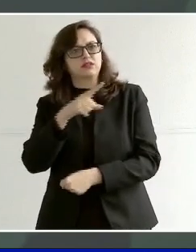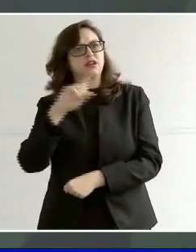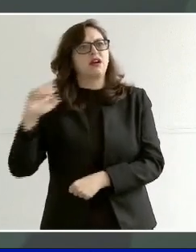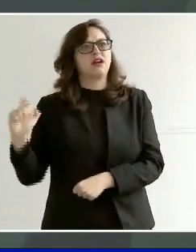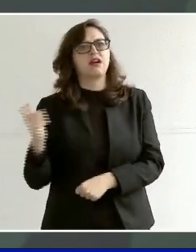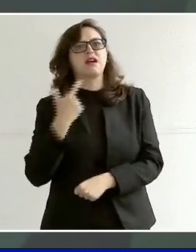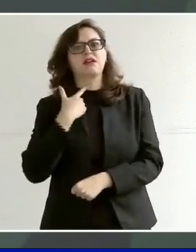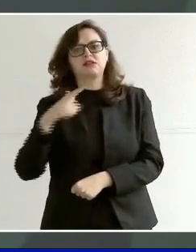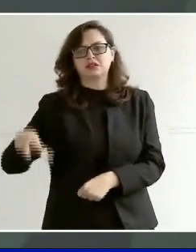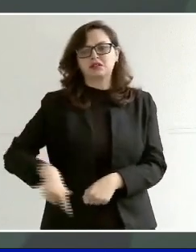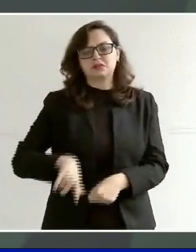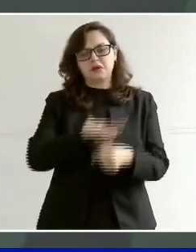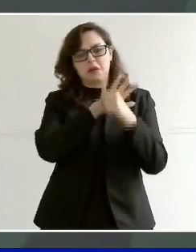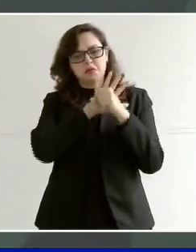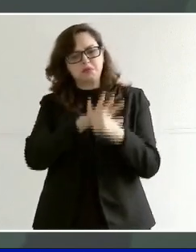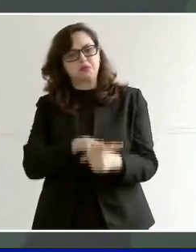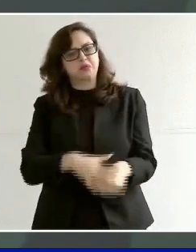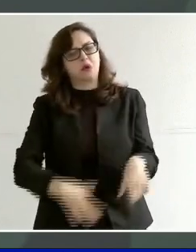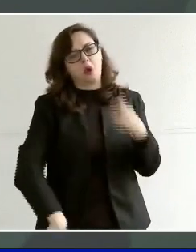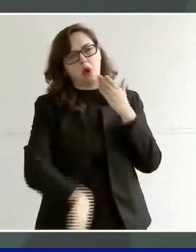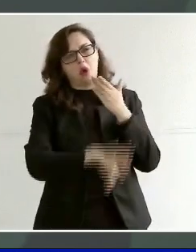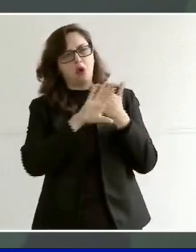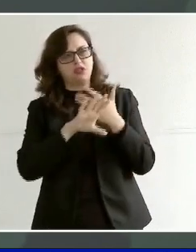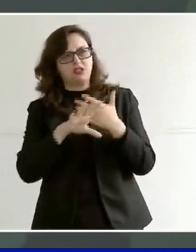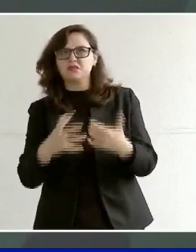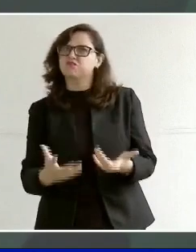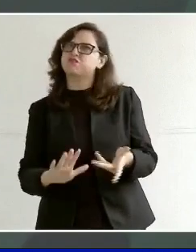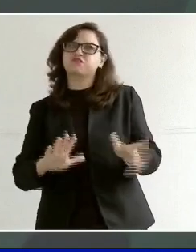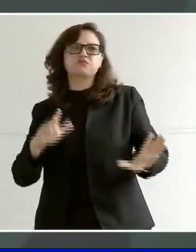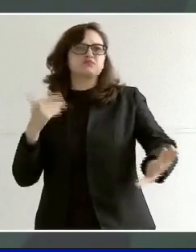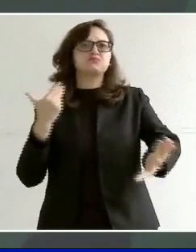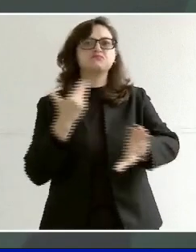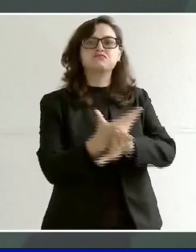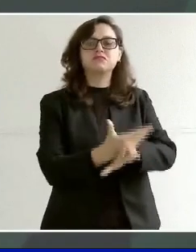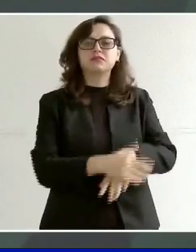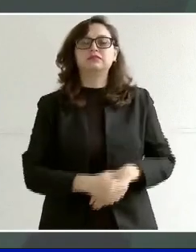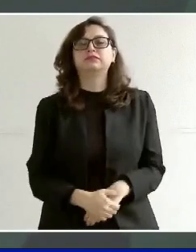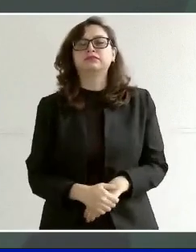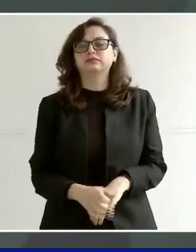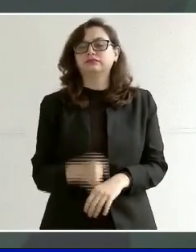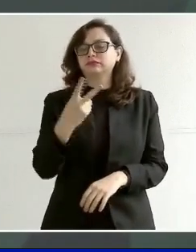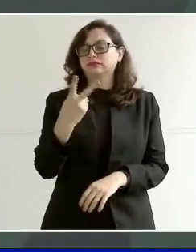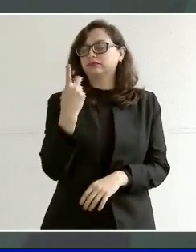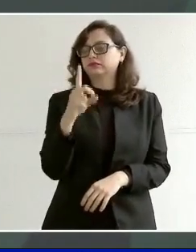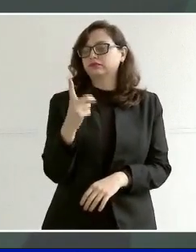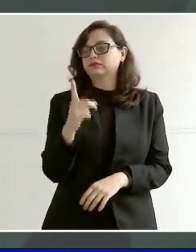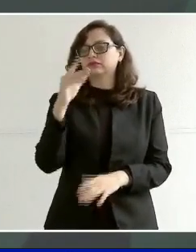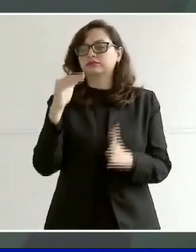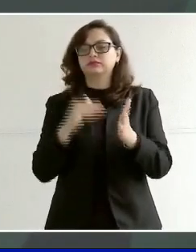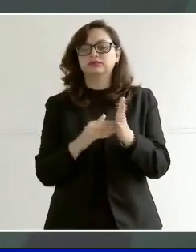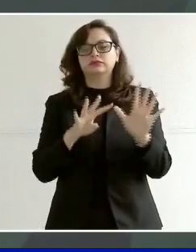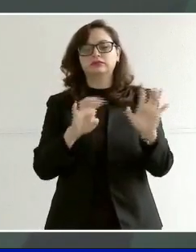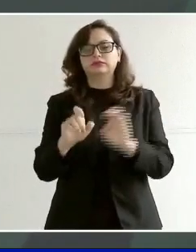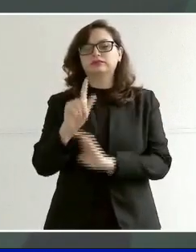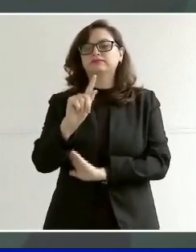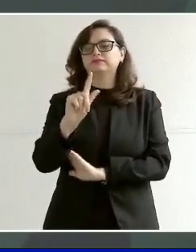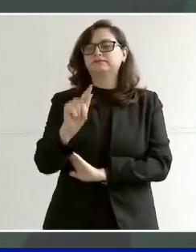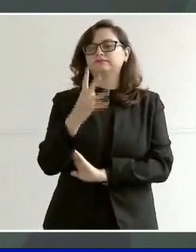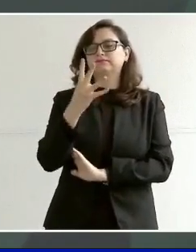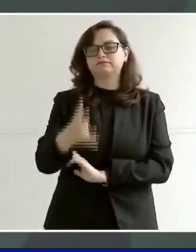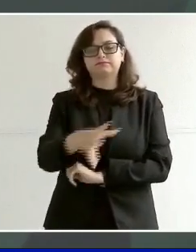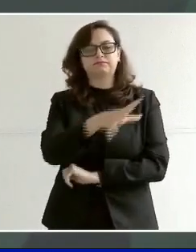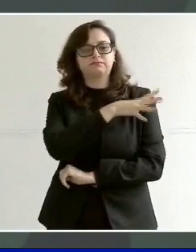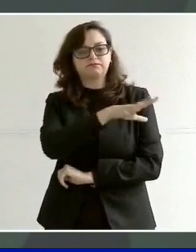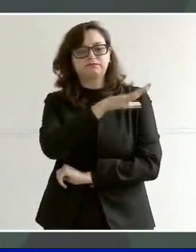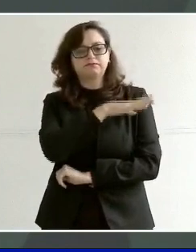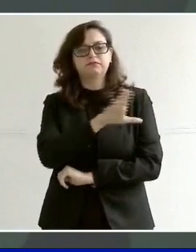opresores. Fue así como un 2 de diciembre de 1974, en un comunicado, el general Cuenca